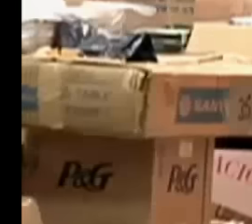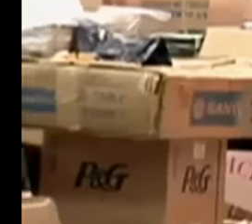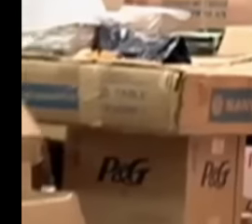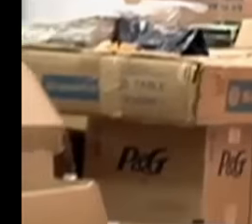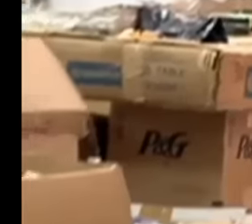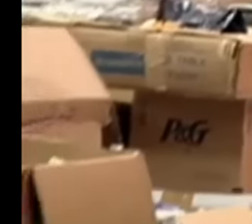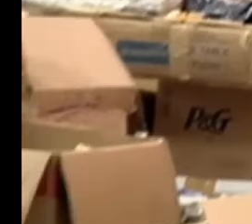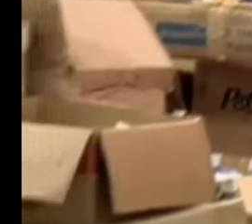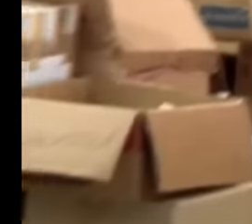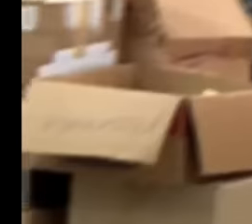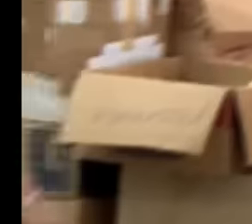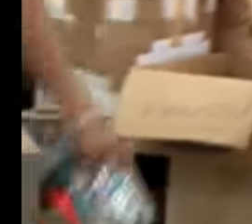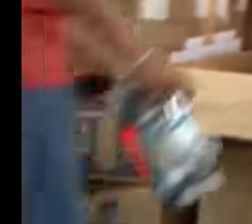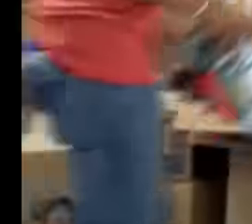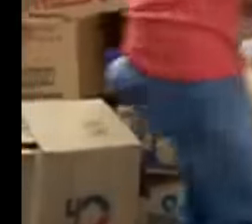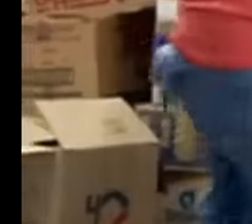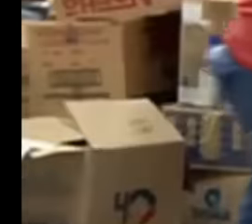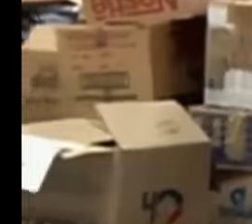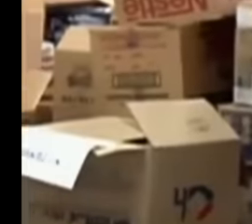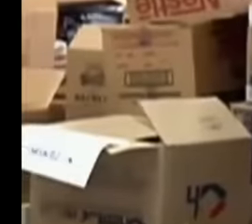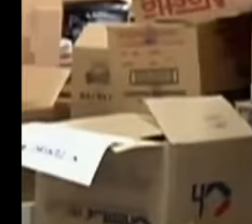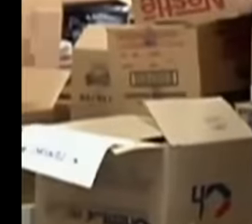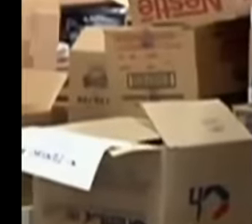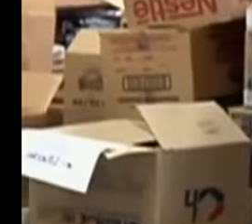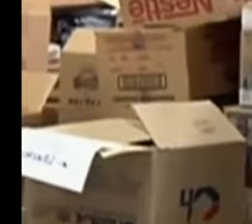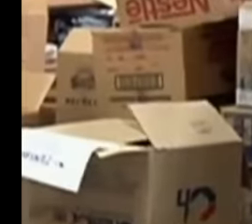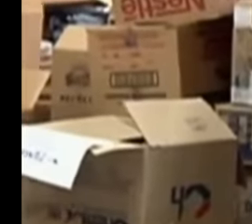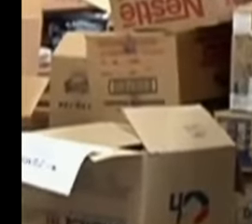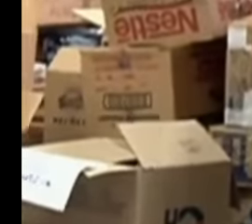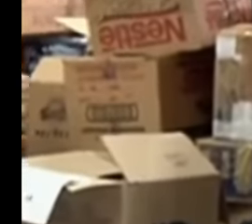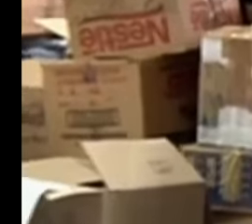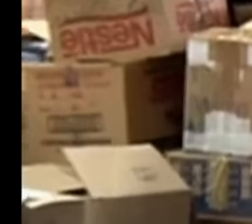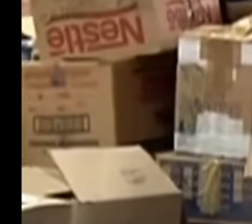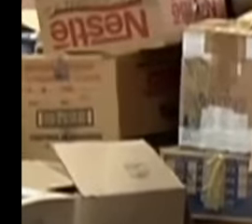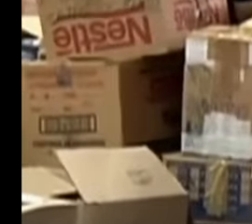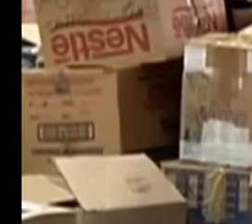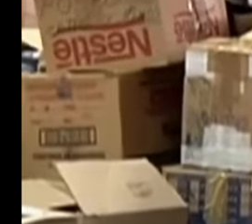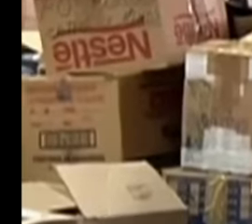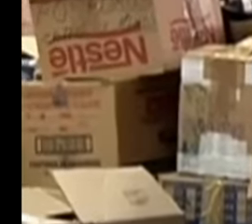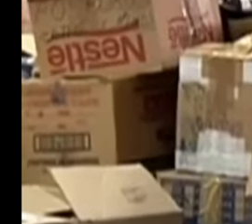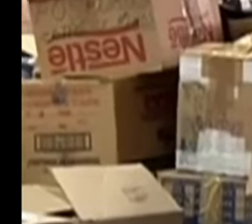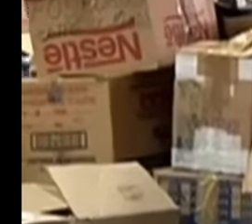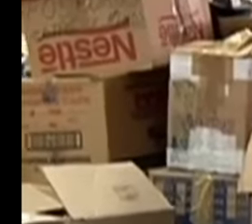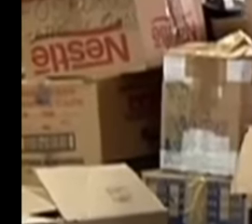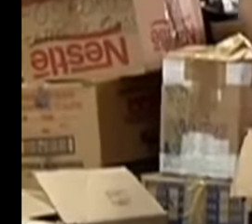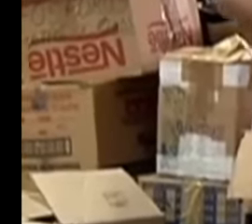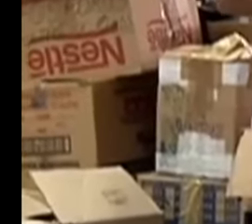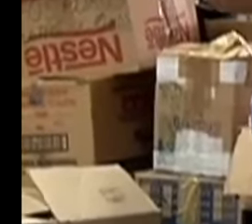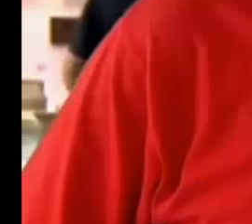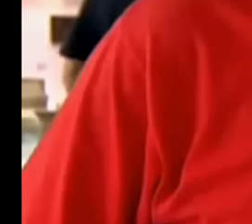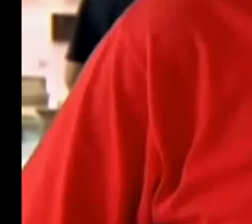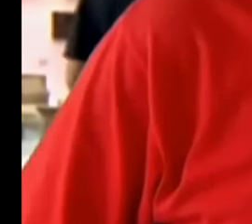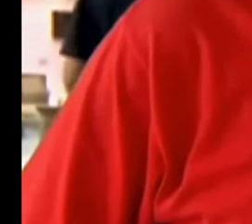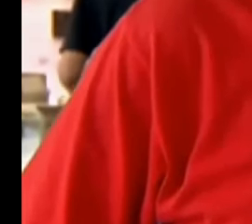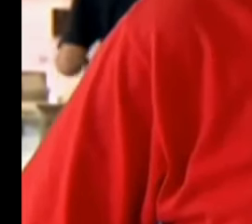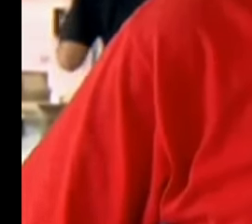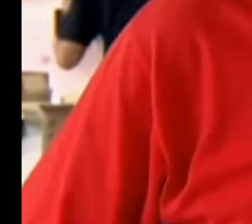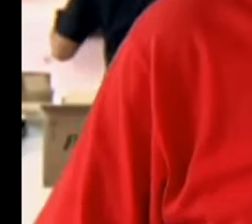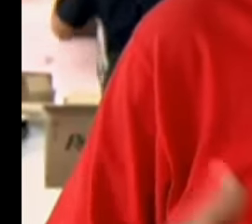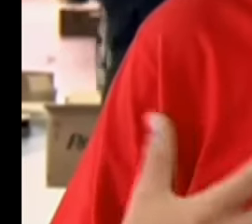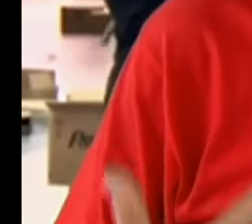donaciones. Guido Chiriboga es uno de ellos. Él lleva ya 10 días como encargado del área de los kits de alimentos.